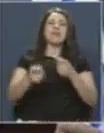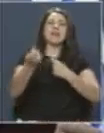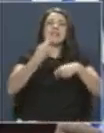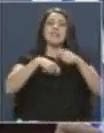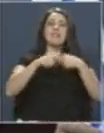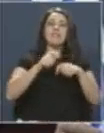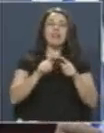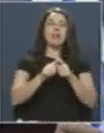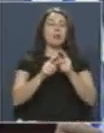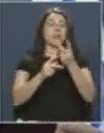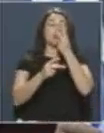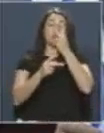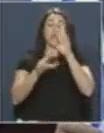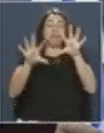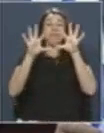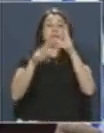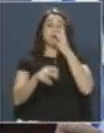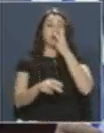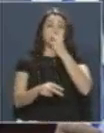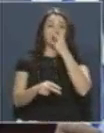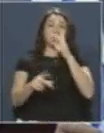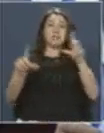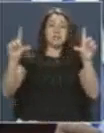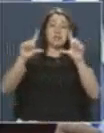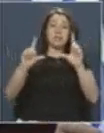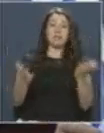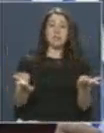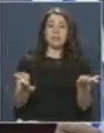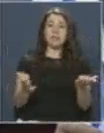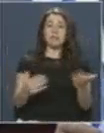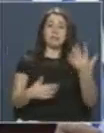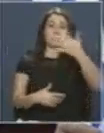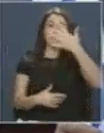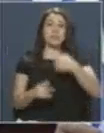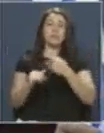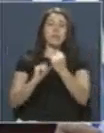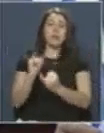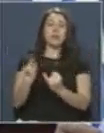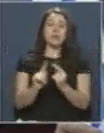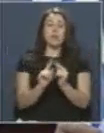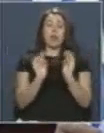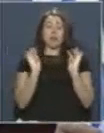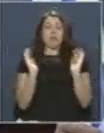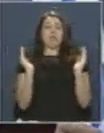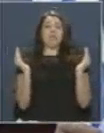o nos bombardean los medios de comunicación, arrinconan